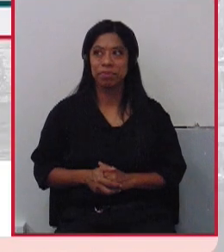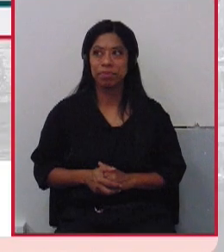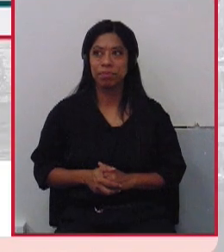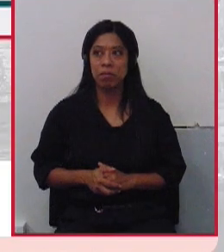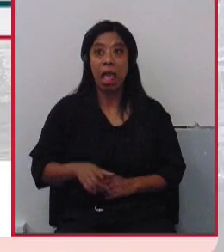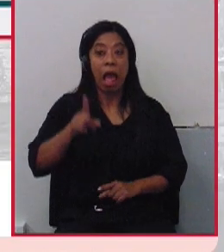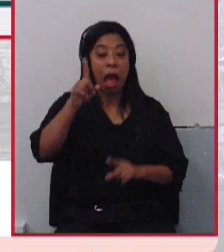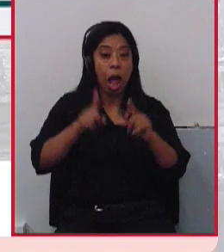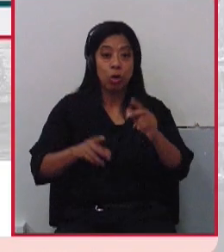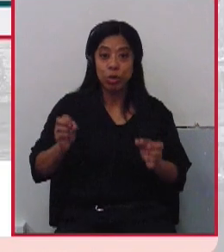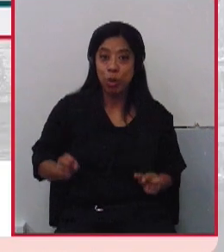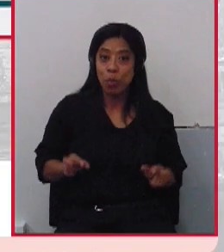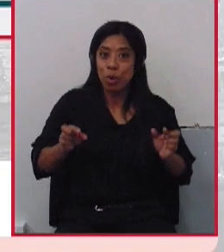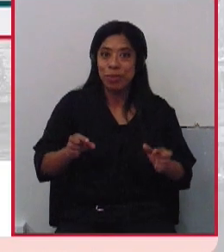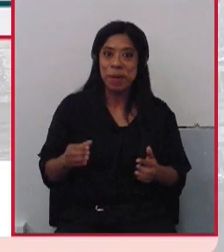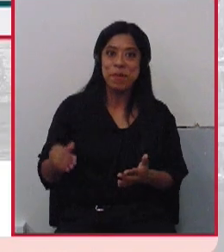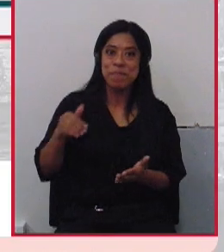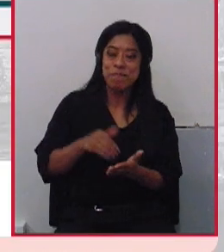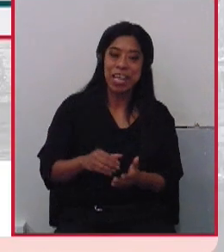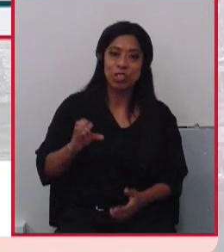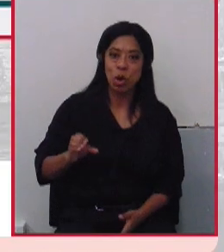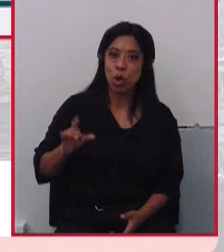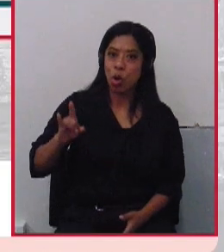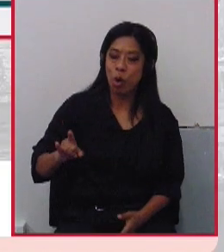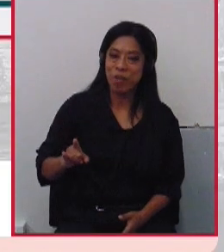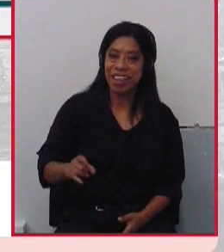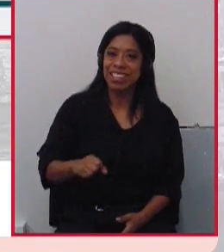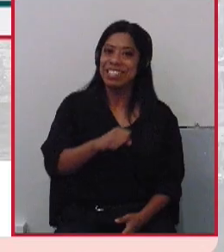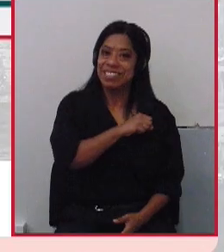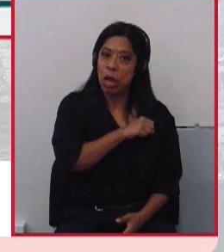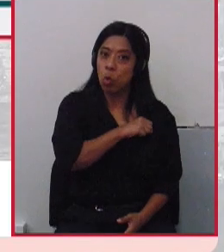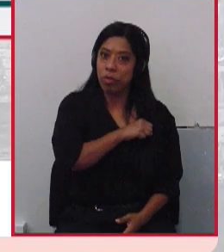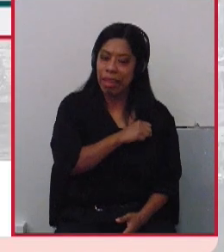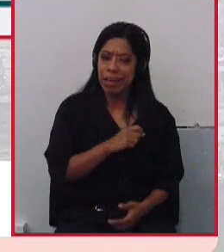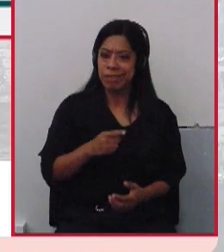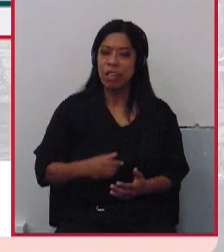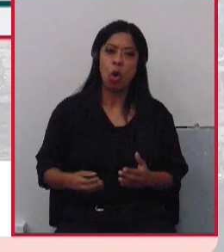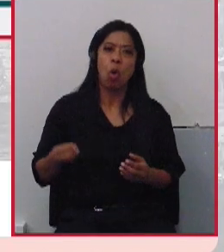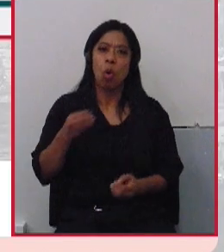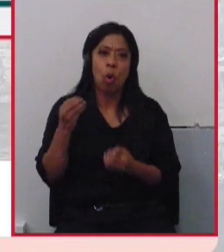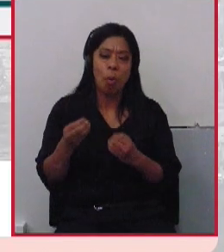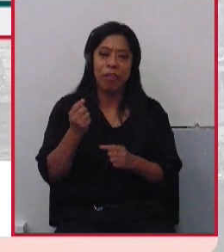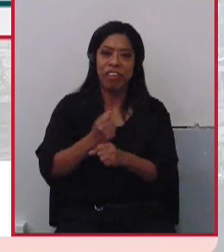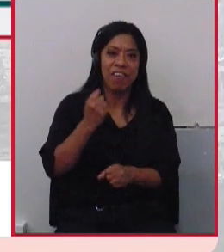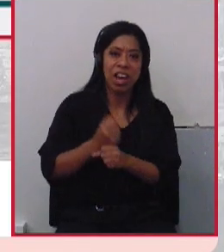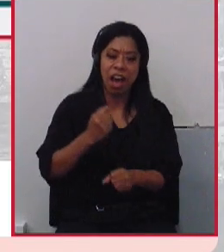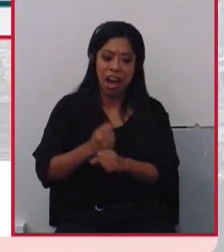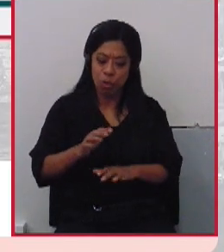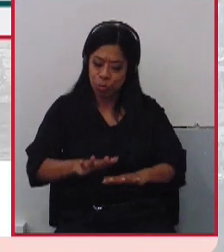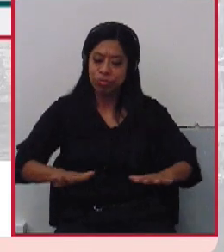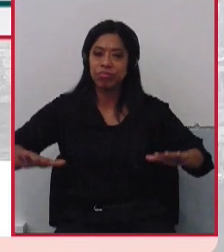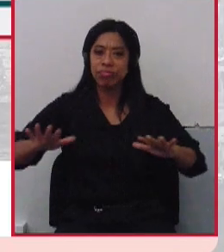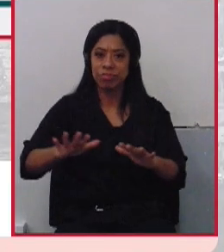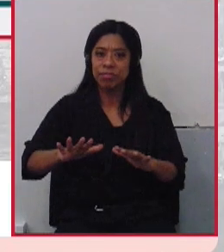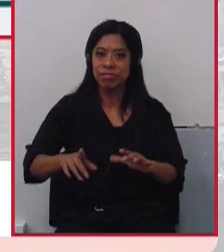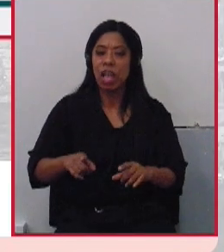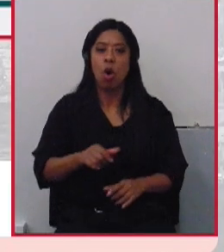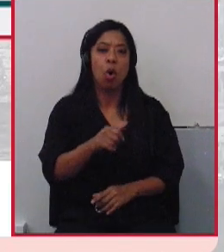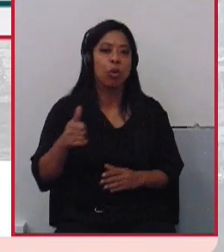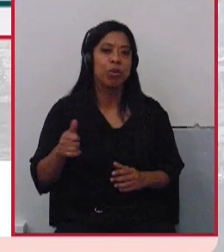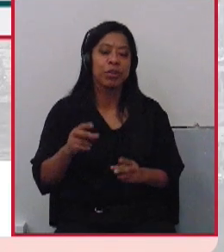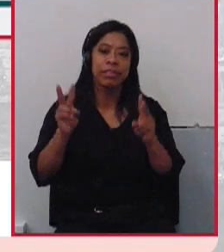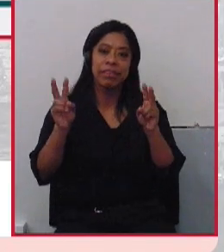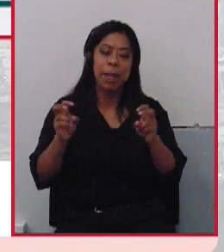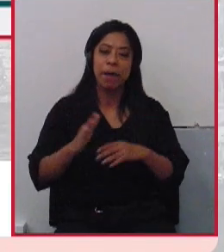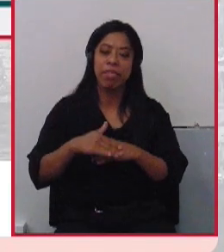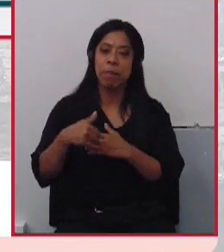En algunas oportunidades mayor presencia de cobre secundario, teníamos que aprender también cómo operar la planta. El otro tema